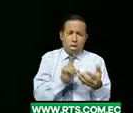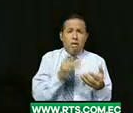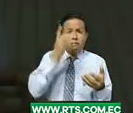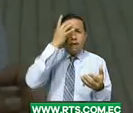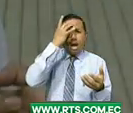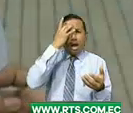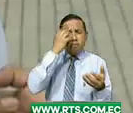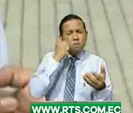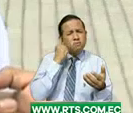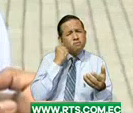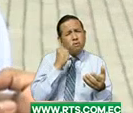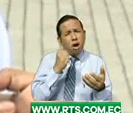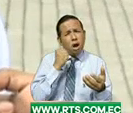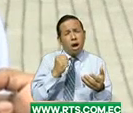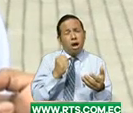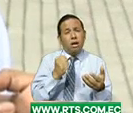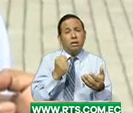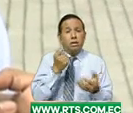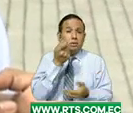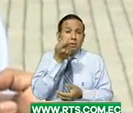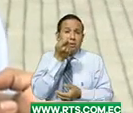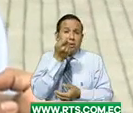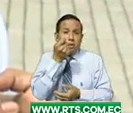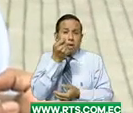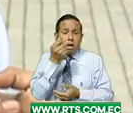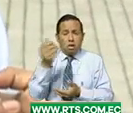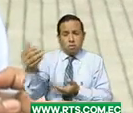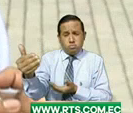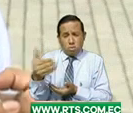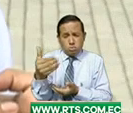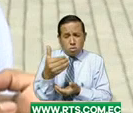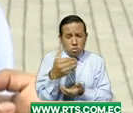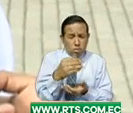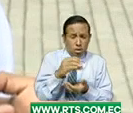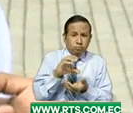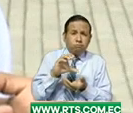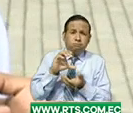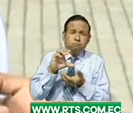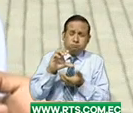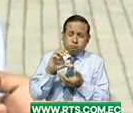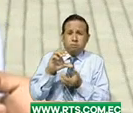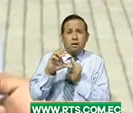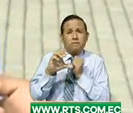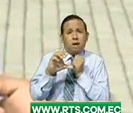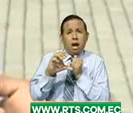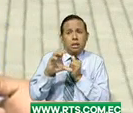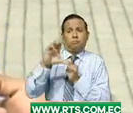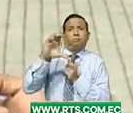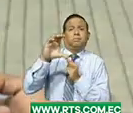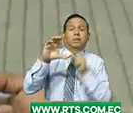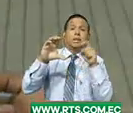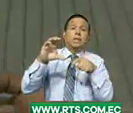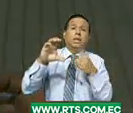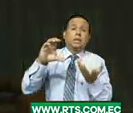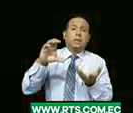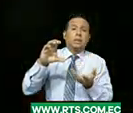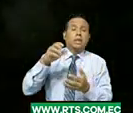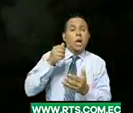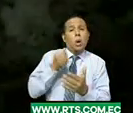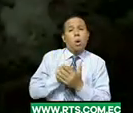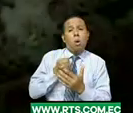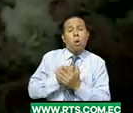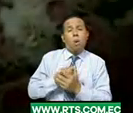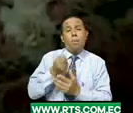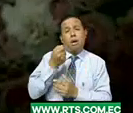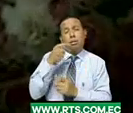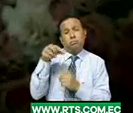padecía. Pero el dinero que recogimos no fue suficiente para que podamos adquirir el medicamento.